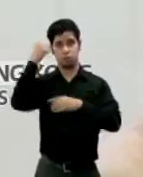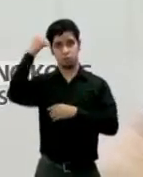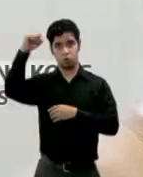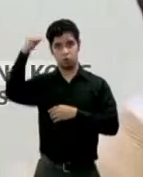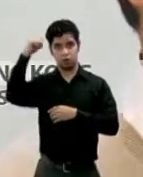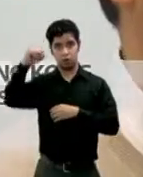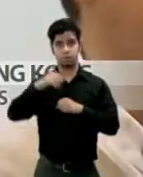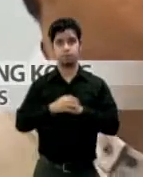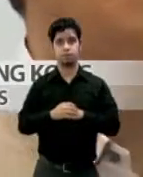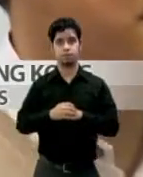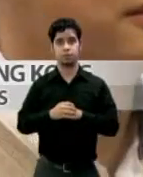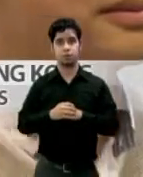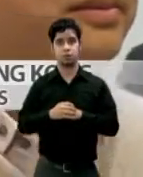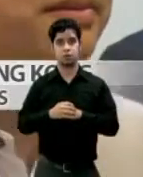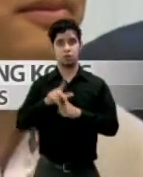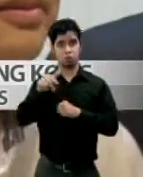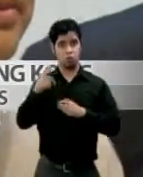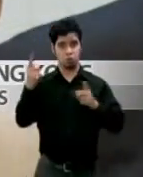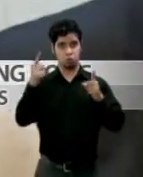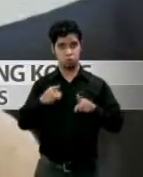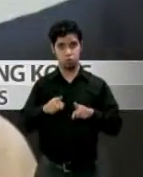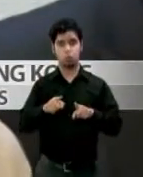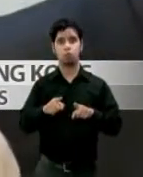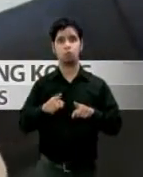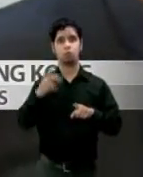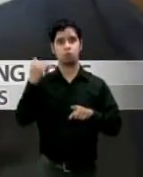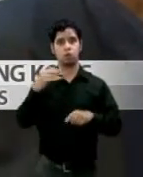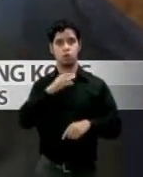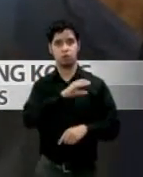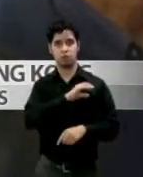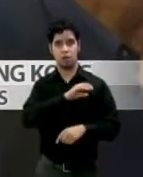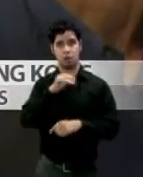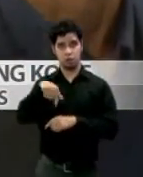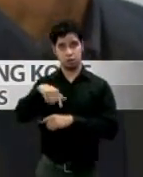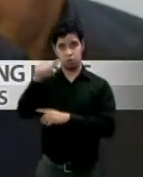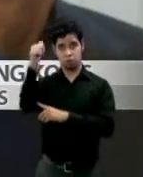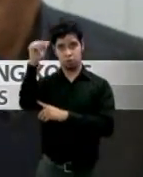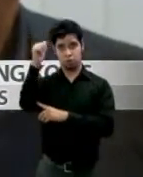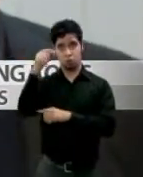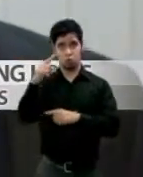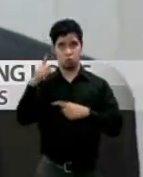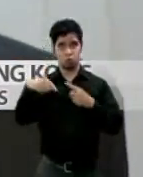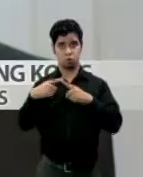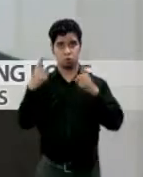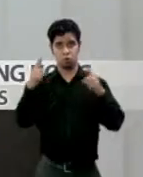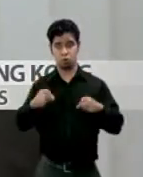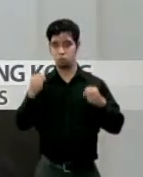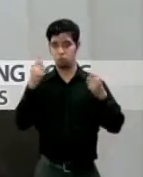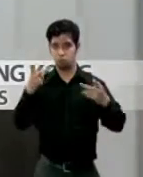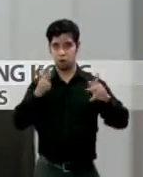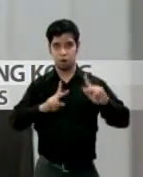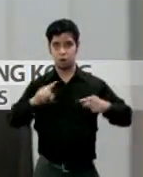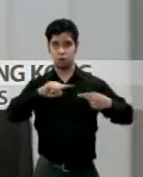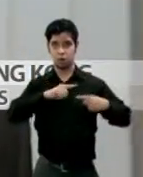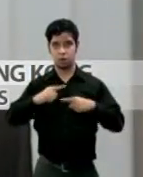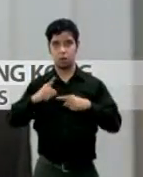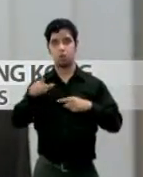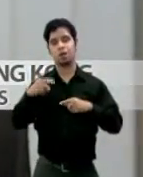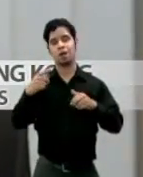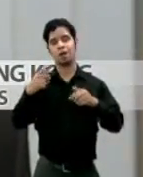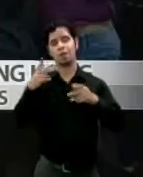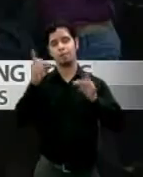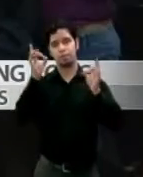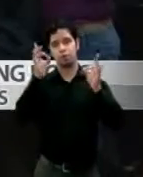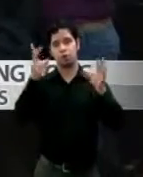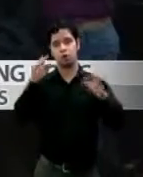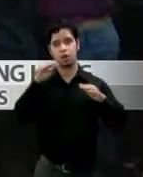del enfrentamiento de centenares de manifestantes con la policía el pasado domingo, lo que provocó decenas de heridos en una de las peores noches de violencia